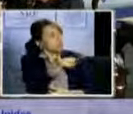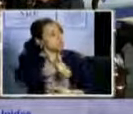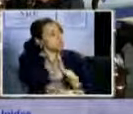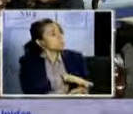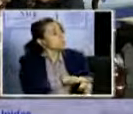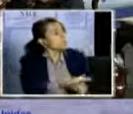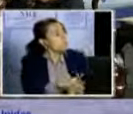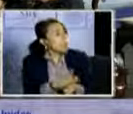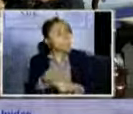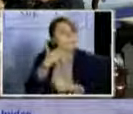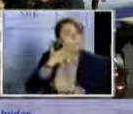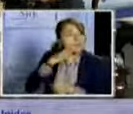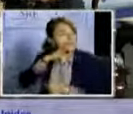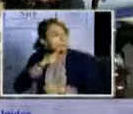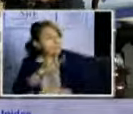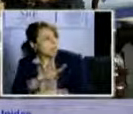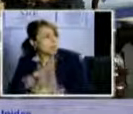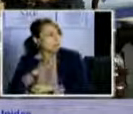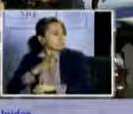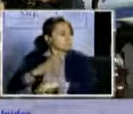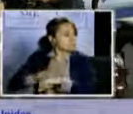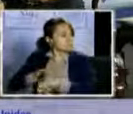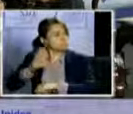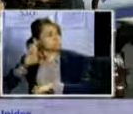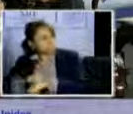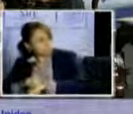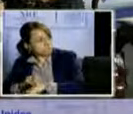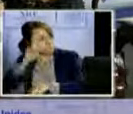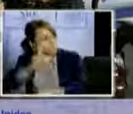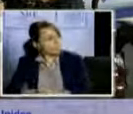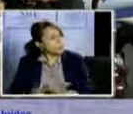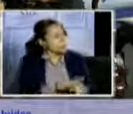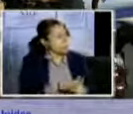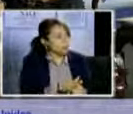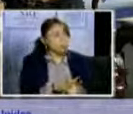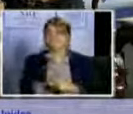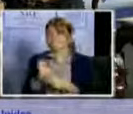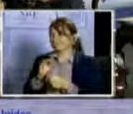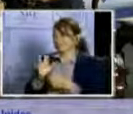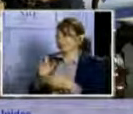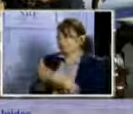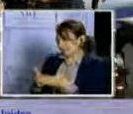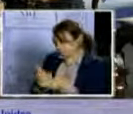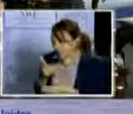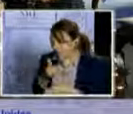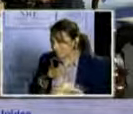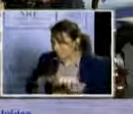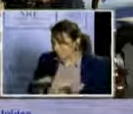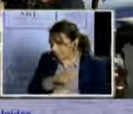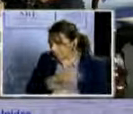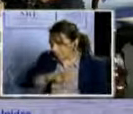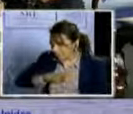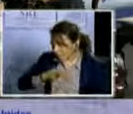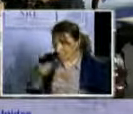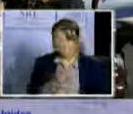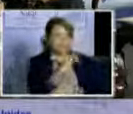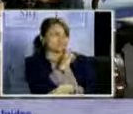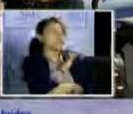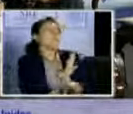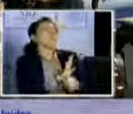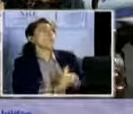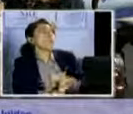evitar sufrir una situación vergonzosa, una confrontación. Con lo cual, a veces el problema que yo encuentro con el Consejo